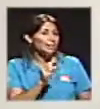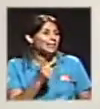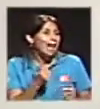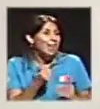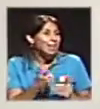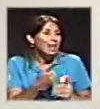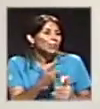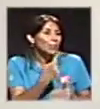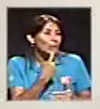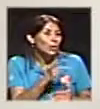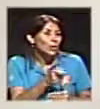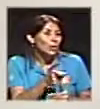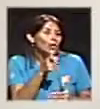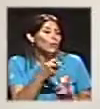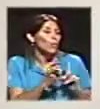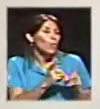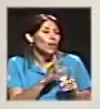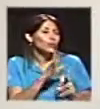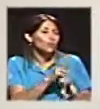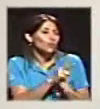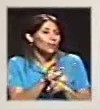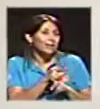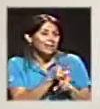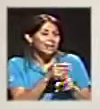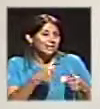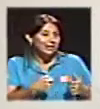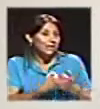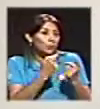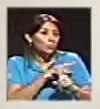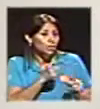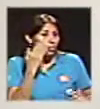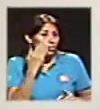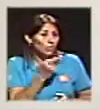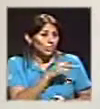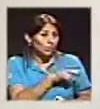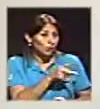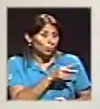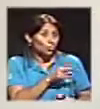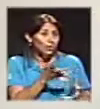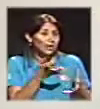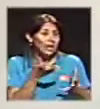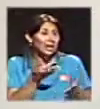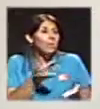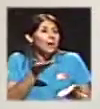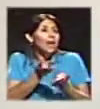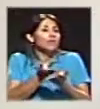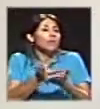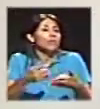caso de su jefe, sí, los retos, pero no sé si quieran plantear,